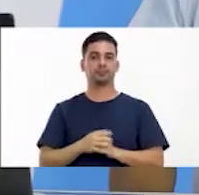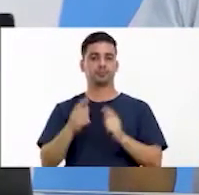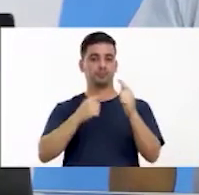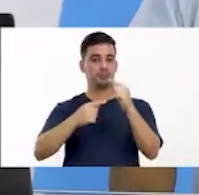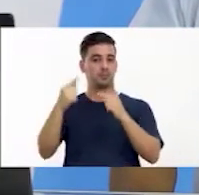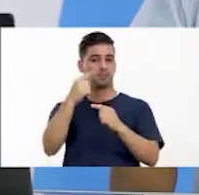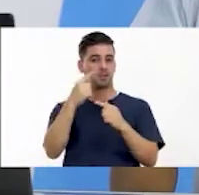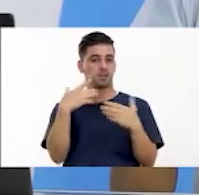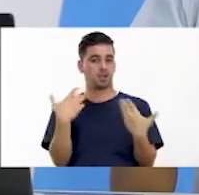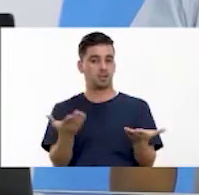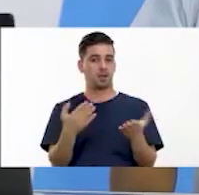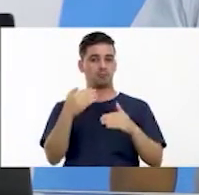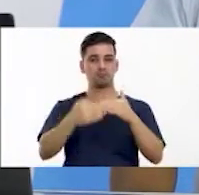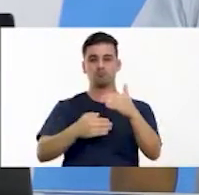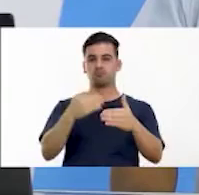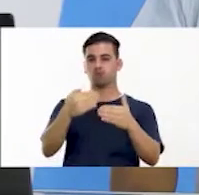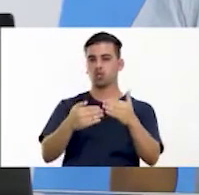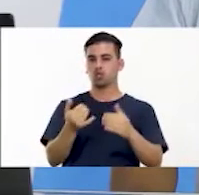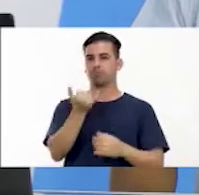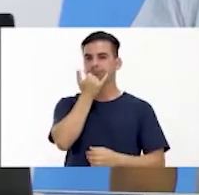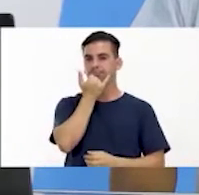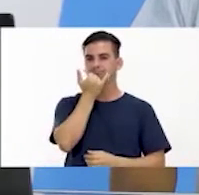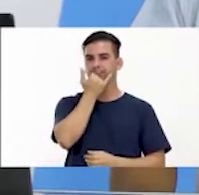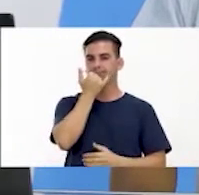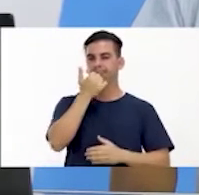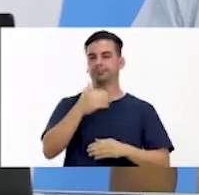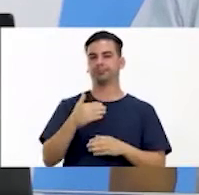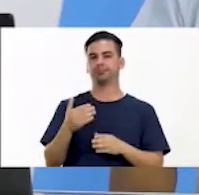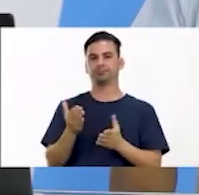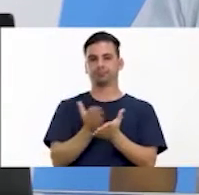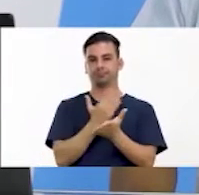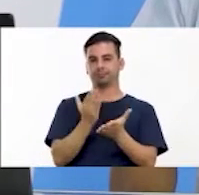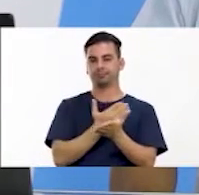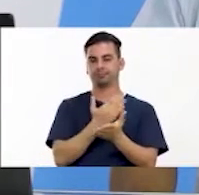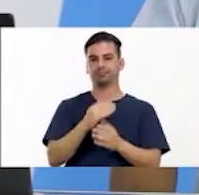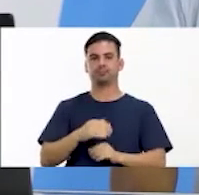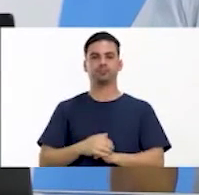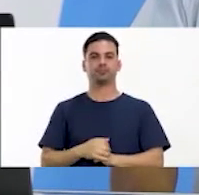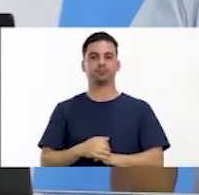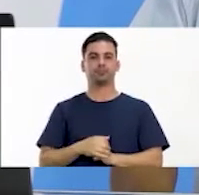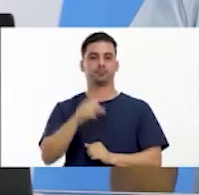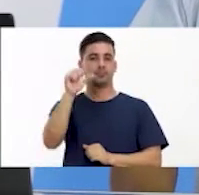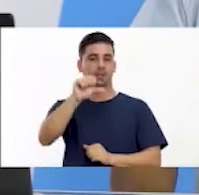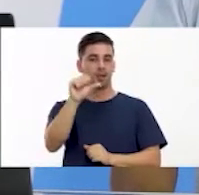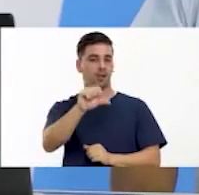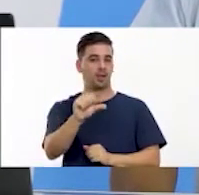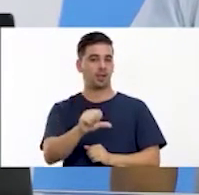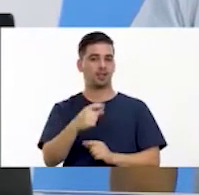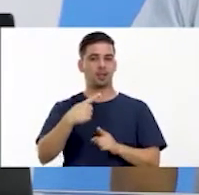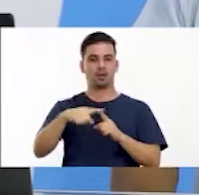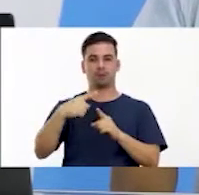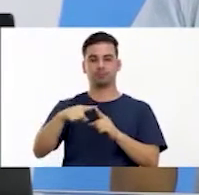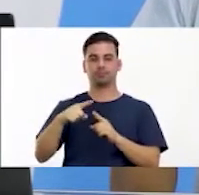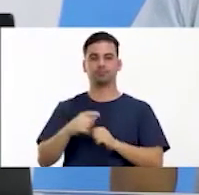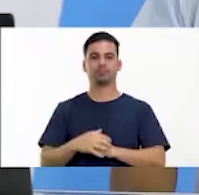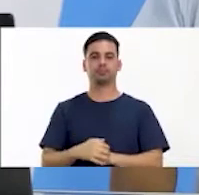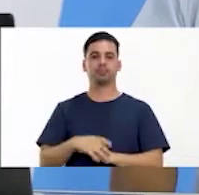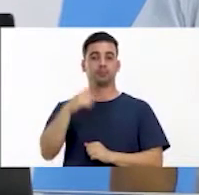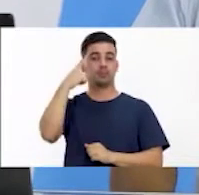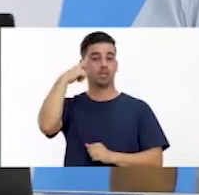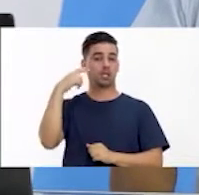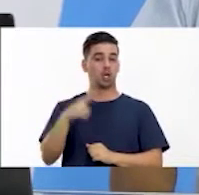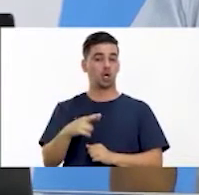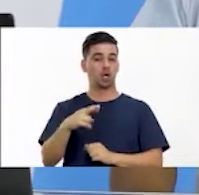lo referente al proceso de rectificación de errores y tendencias negativas, y recordar un contenido